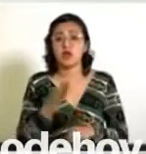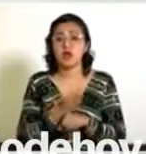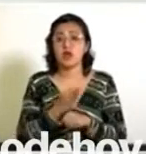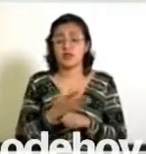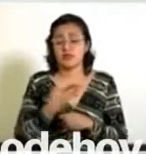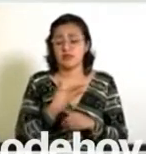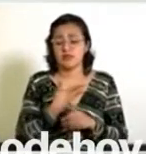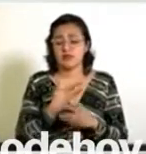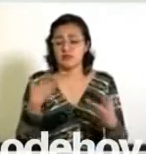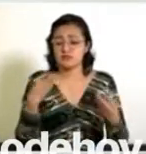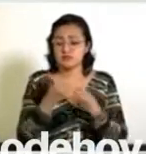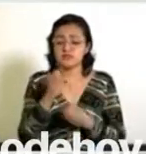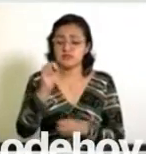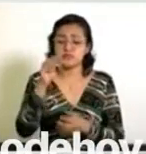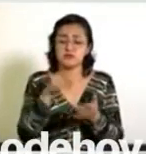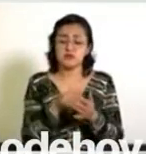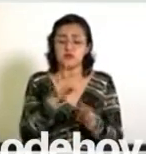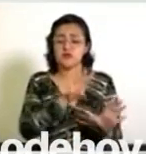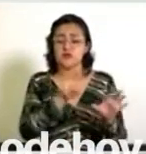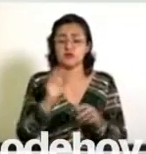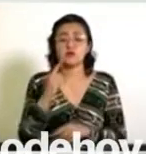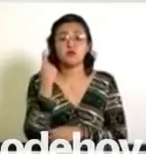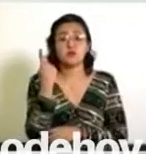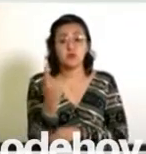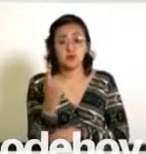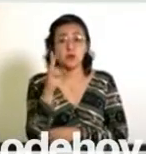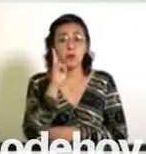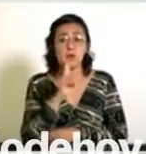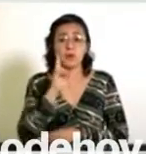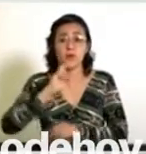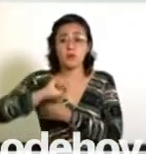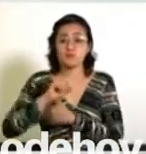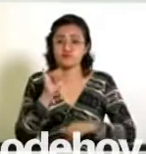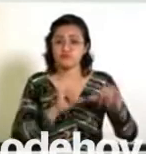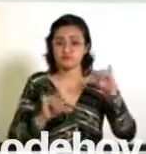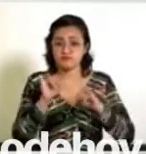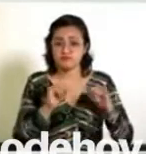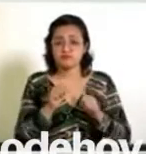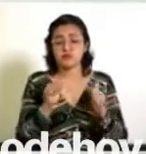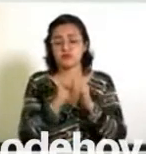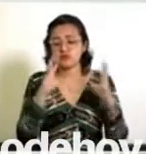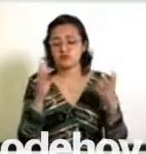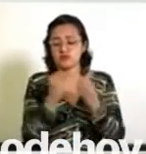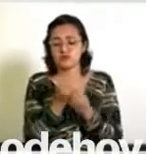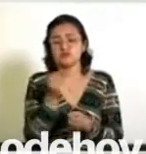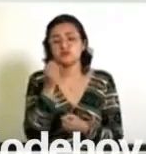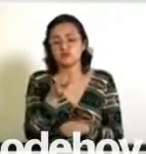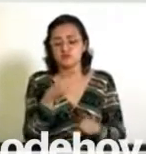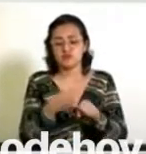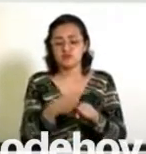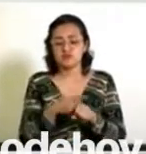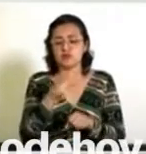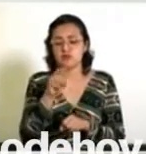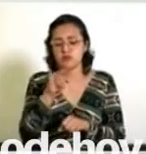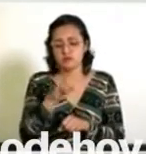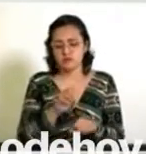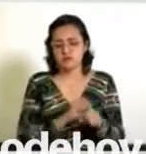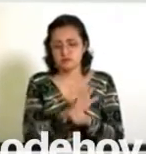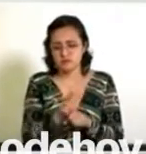Tenemos hasta el momento 60.901 muestras procesadas con un acumulado de casos positivos